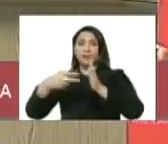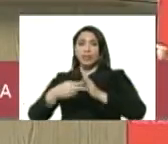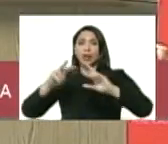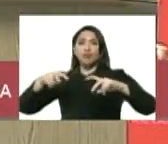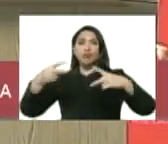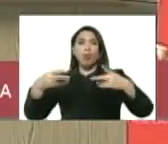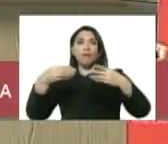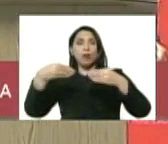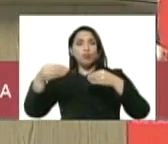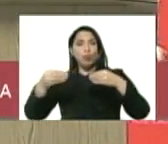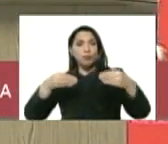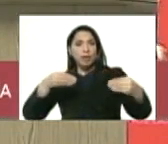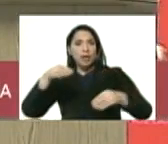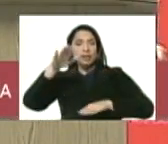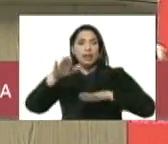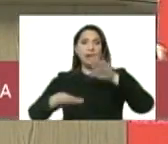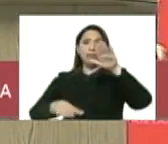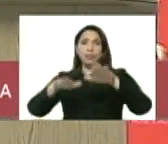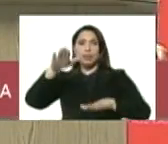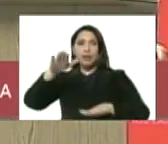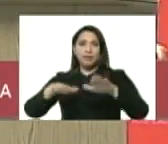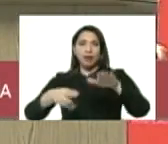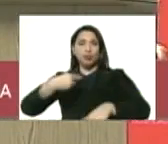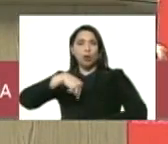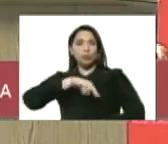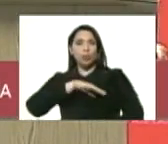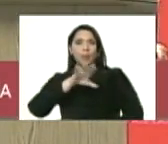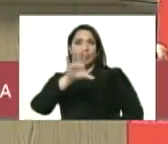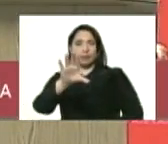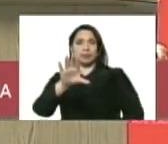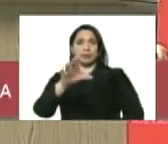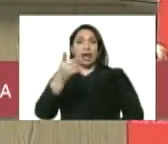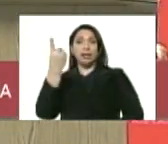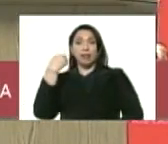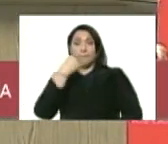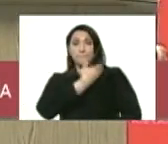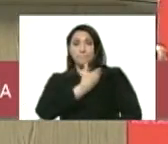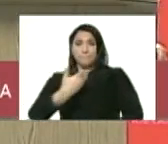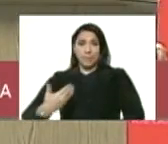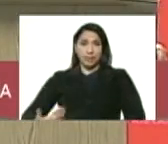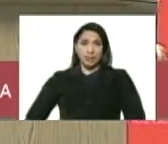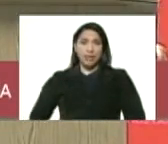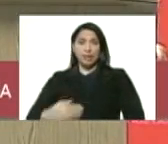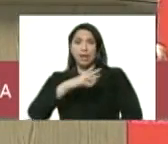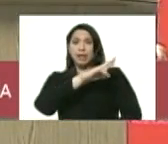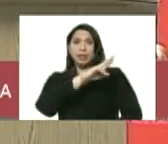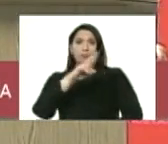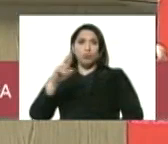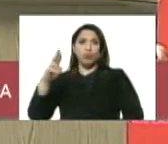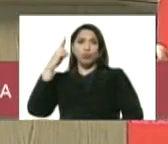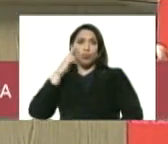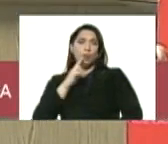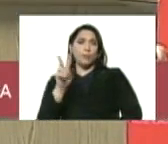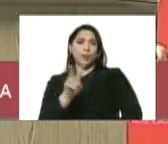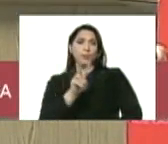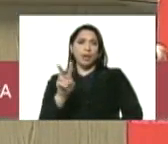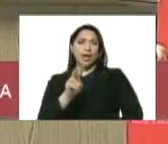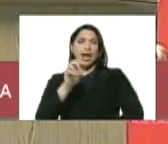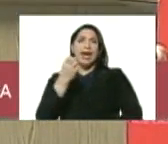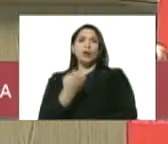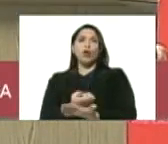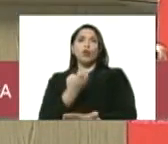normalidad relativa en nuestro país. Ayer el presidente de la República hablaba de la economía